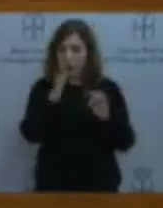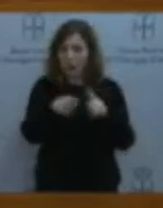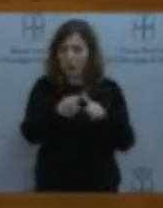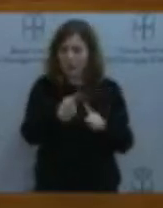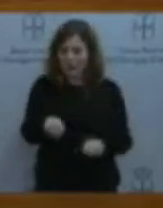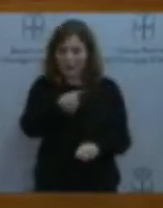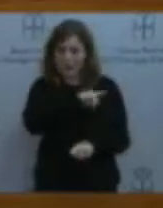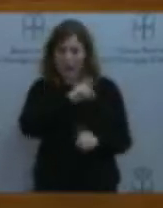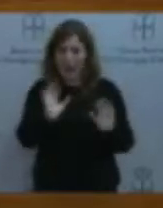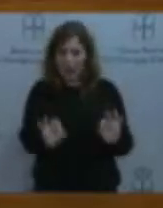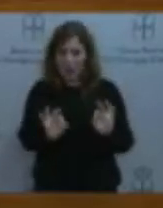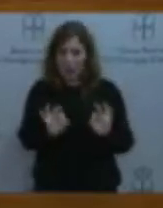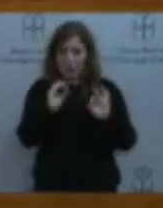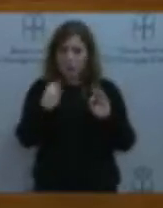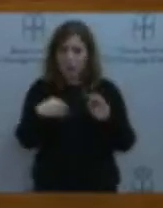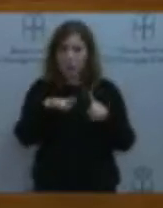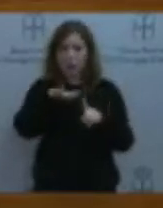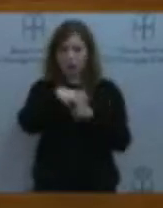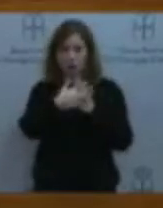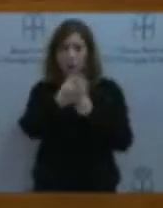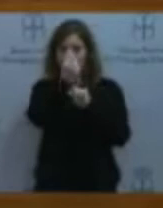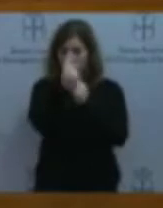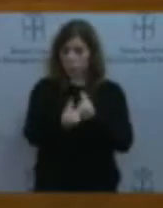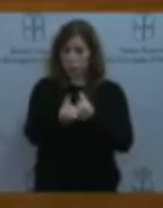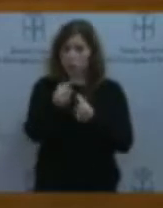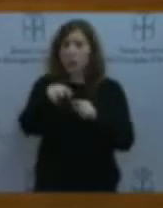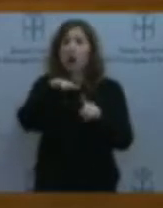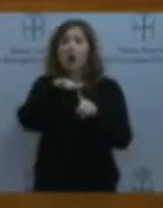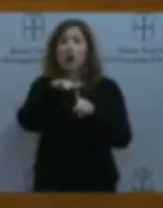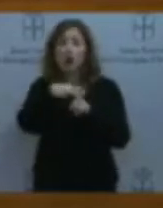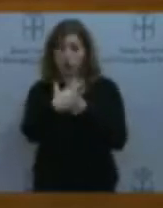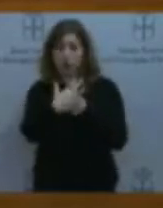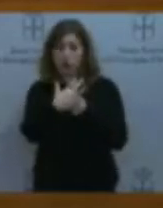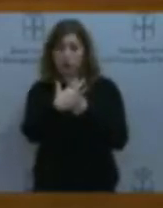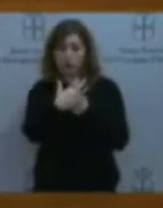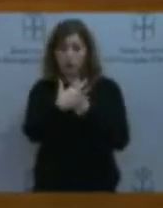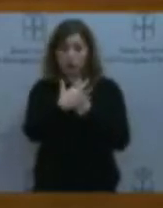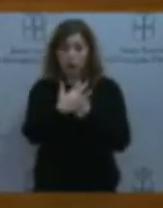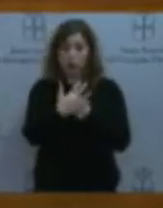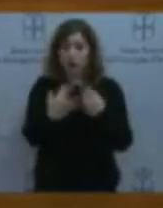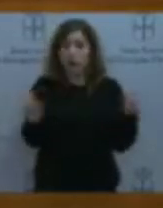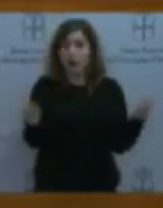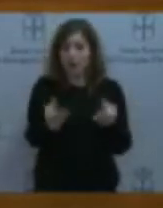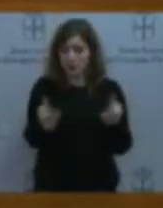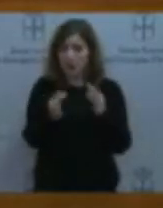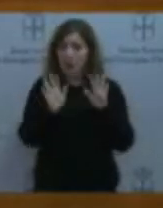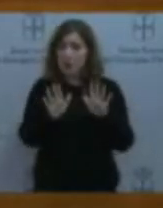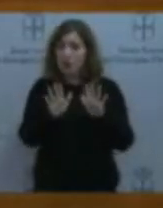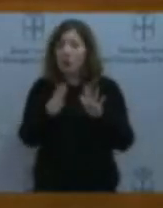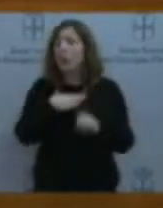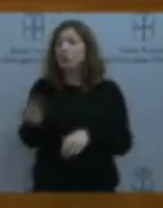extraordinaria y métalo usted en el contexto de los presupuestos y en el contexto de todo lo que está pasando. Bueno, ¿cómo podemos